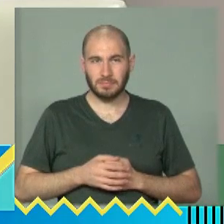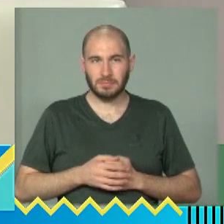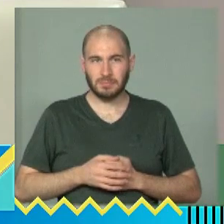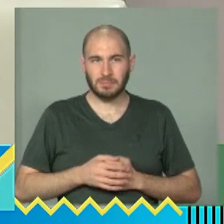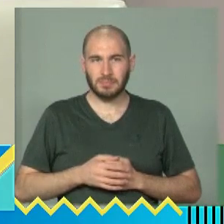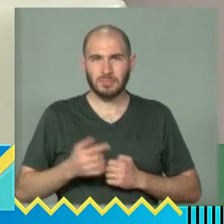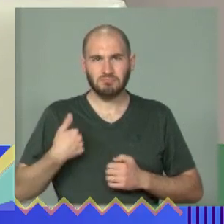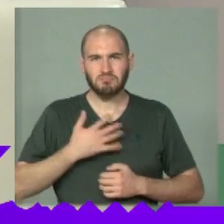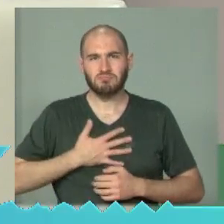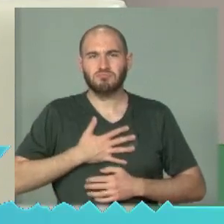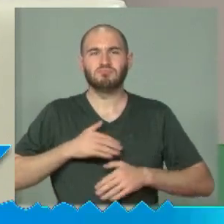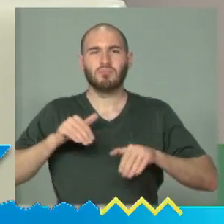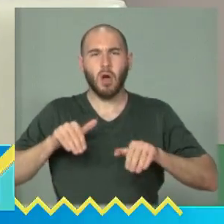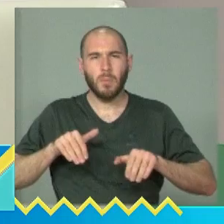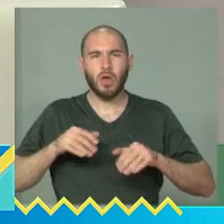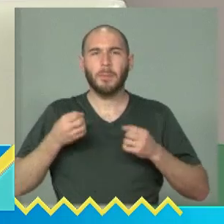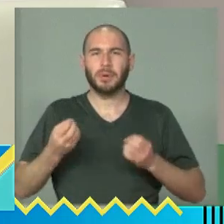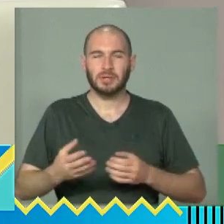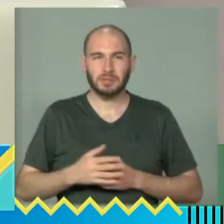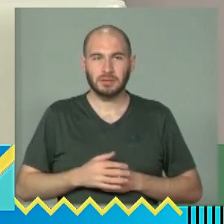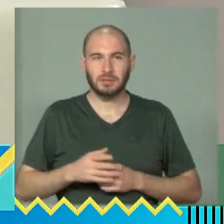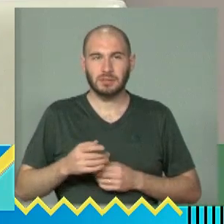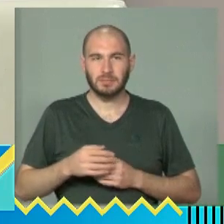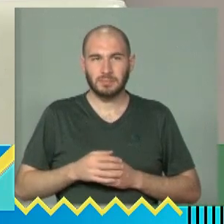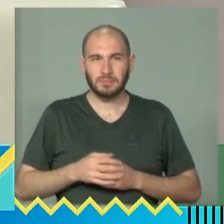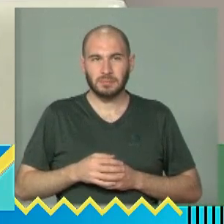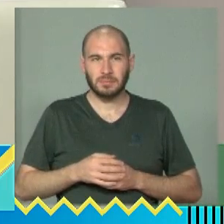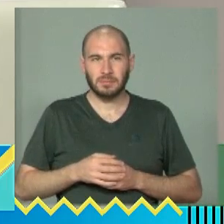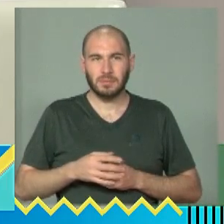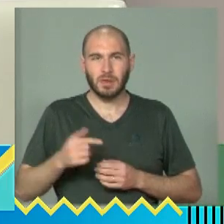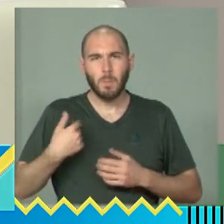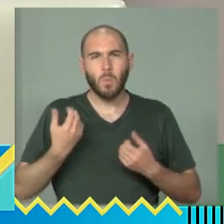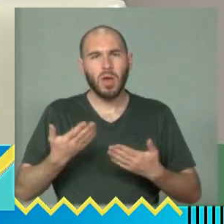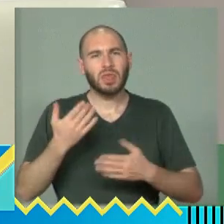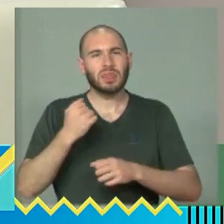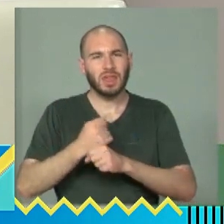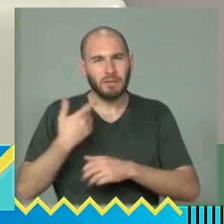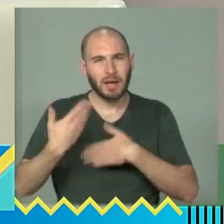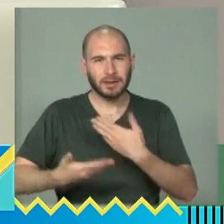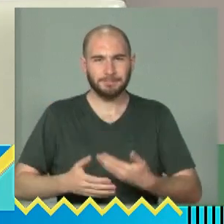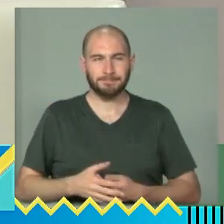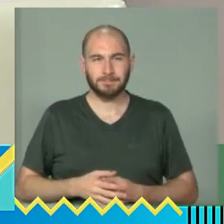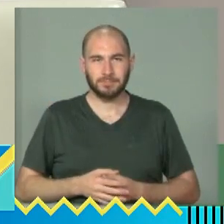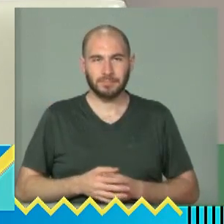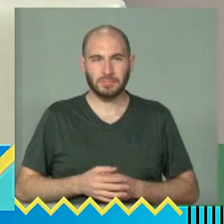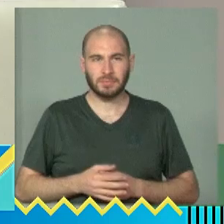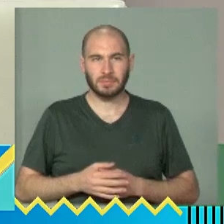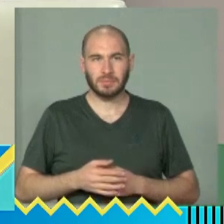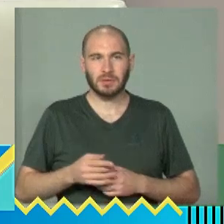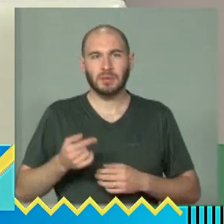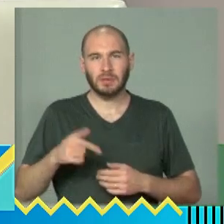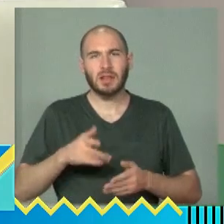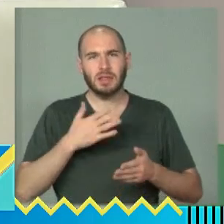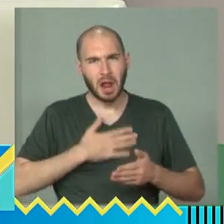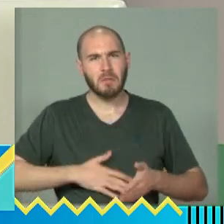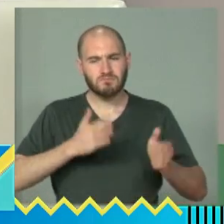sentí cómoda, sobre todo porque era más o menos tranquilo y se podía trabajar en tranquilidad y era